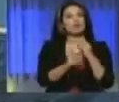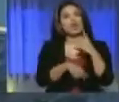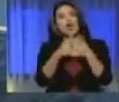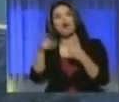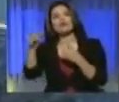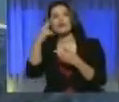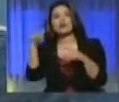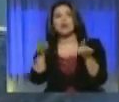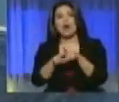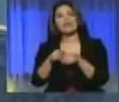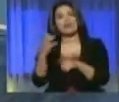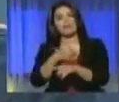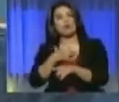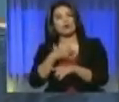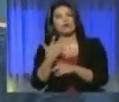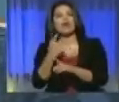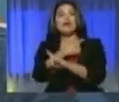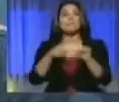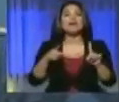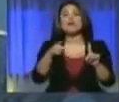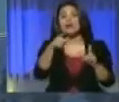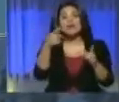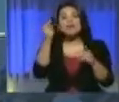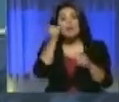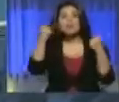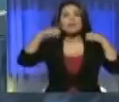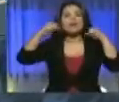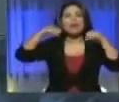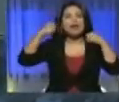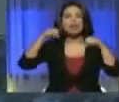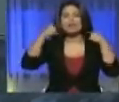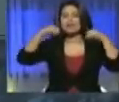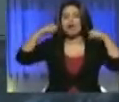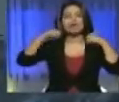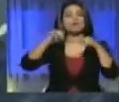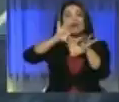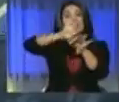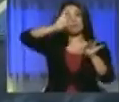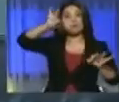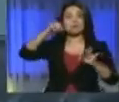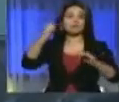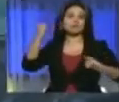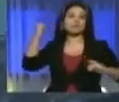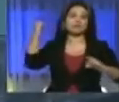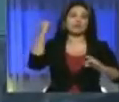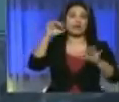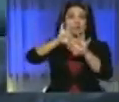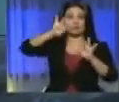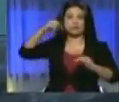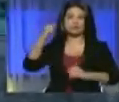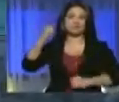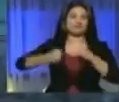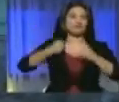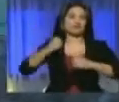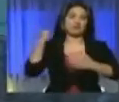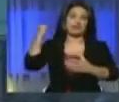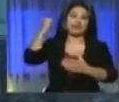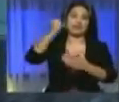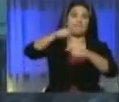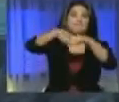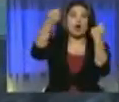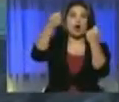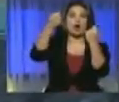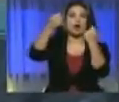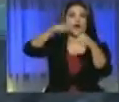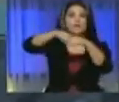los ensayos, se le rompió la vara, la garrocha. Eso para que pasa muy pocas veces, presidente.